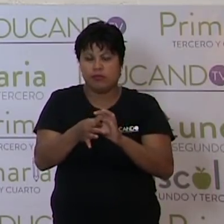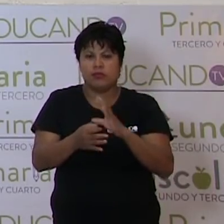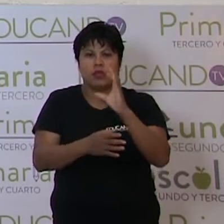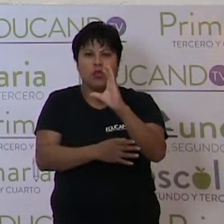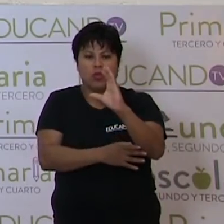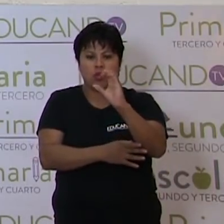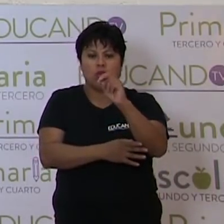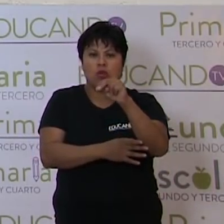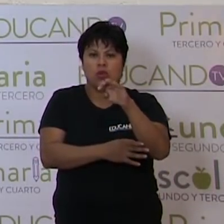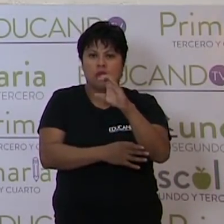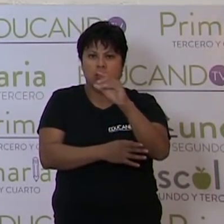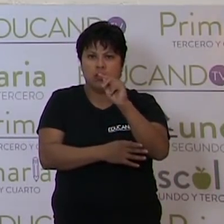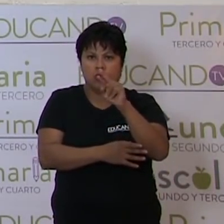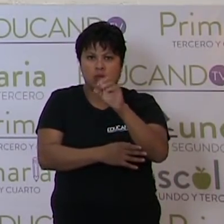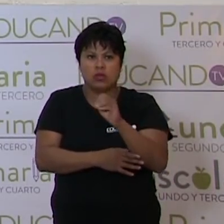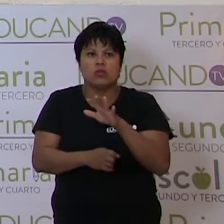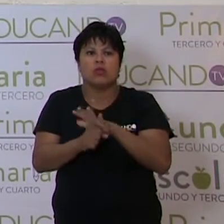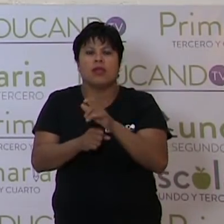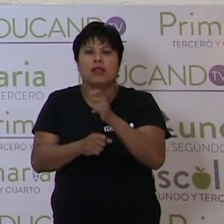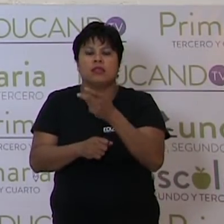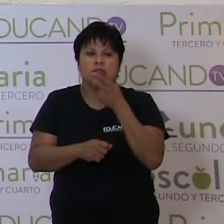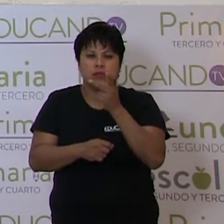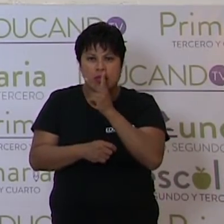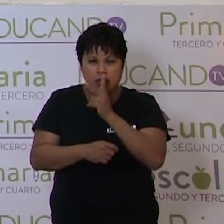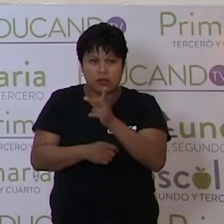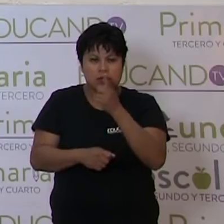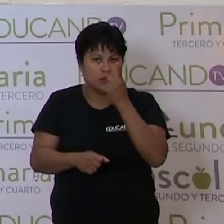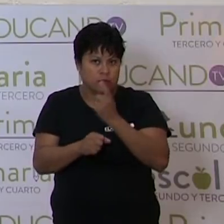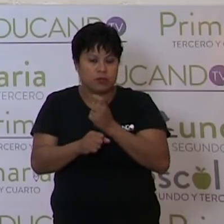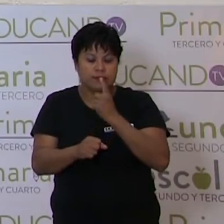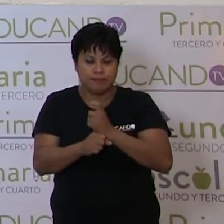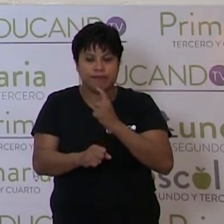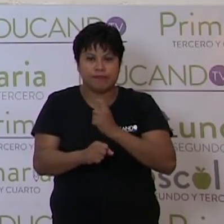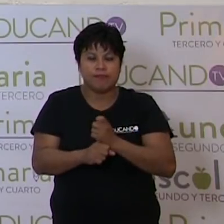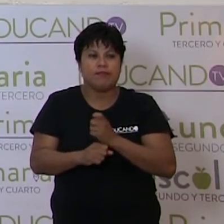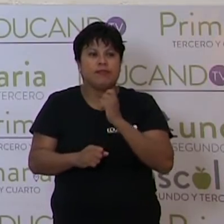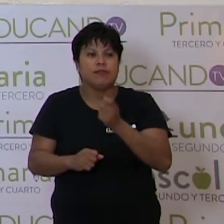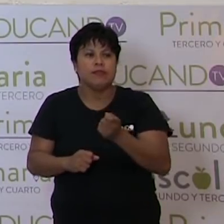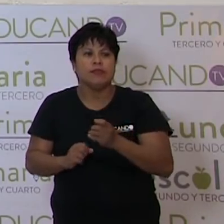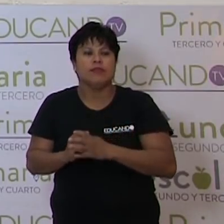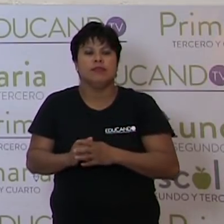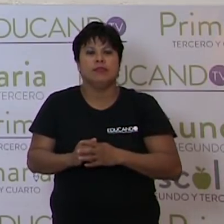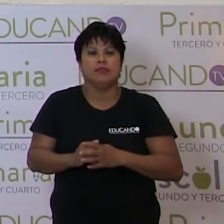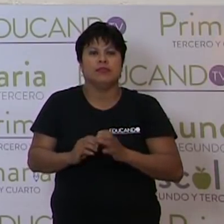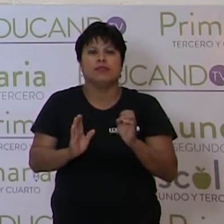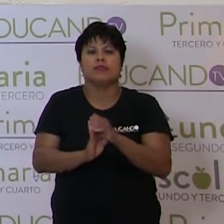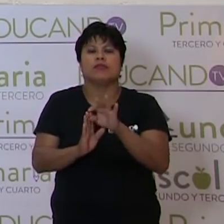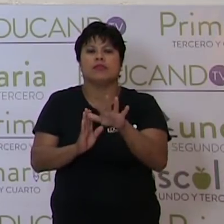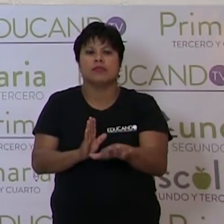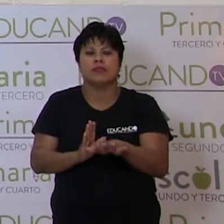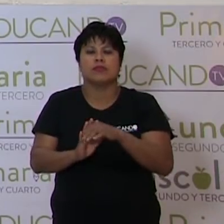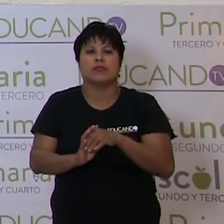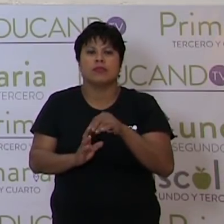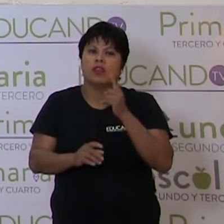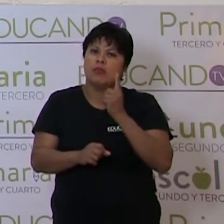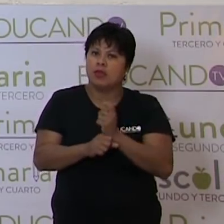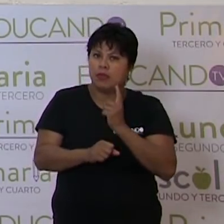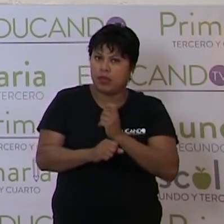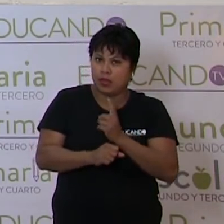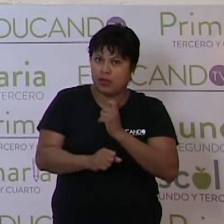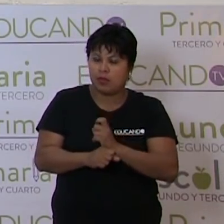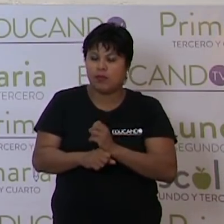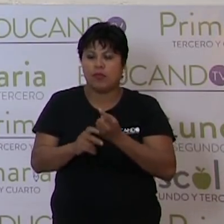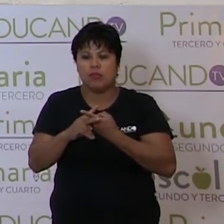que recordemos cuáles son esas palabras. Las primeras eran, por ejemplo, primero o